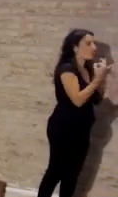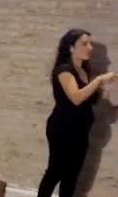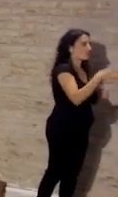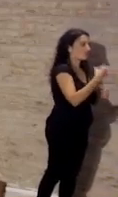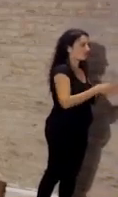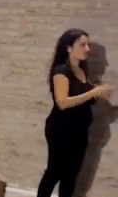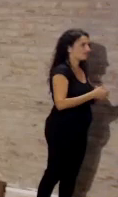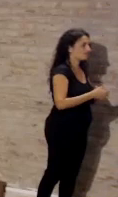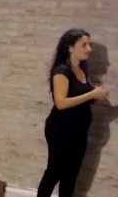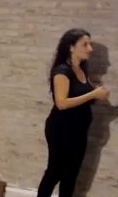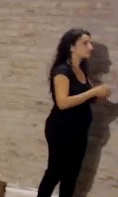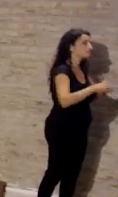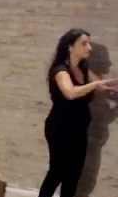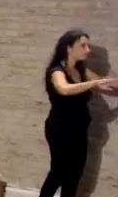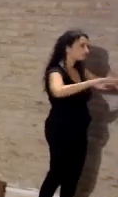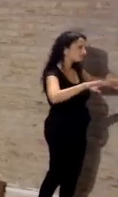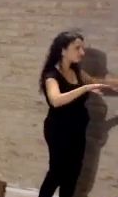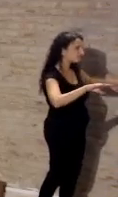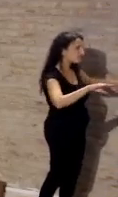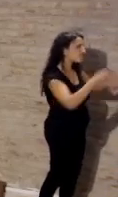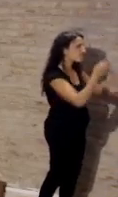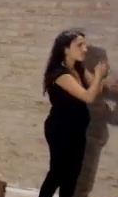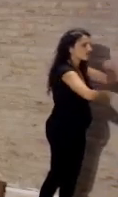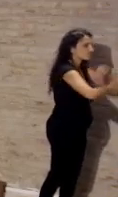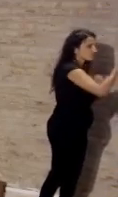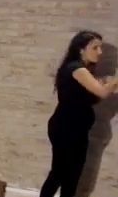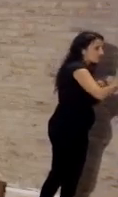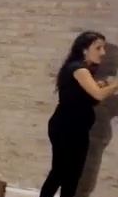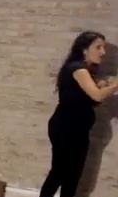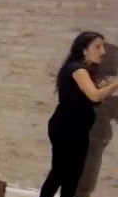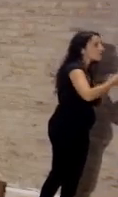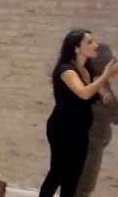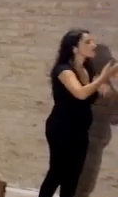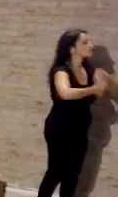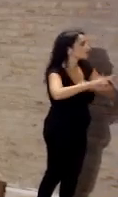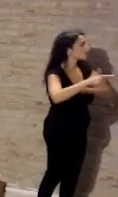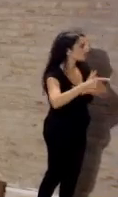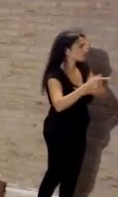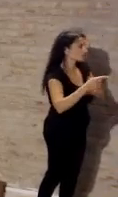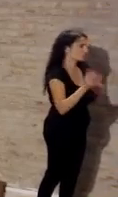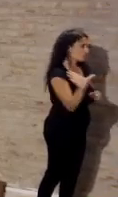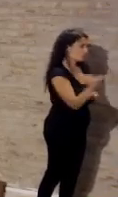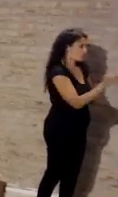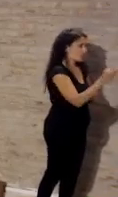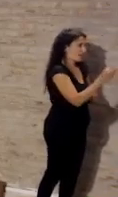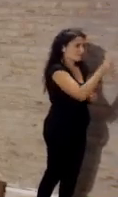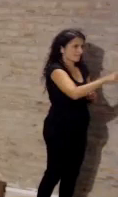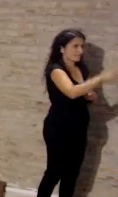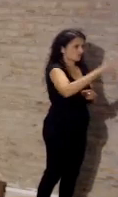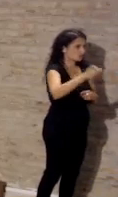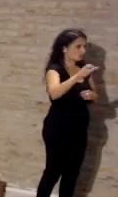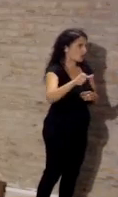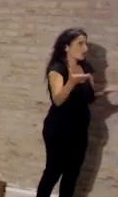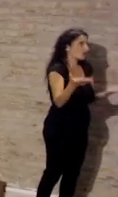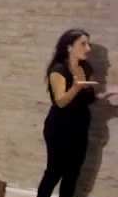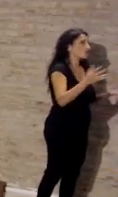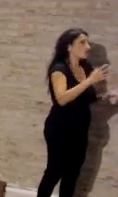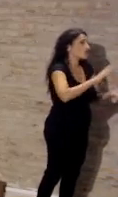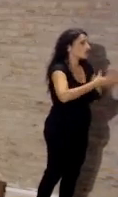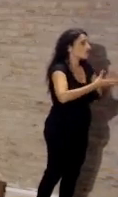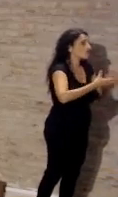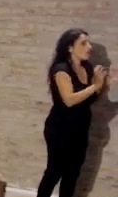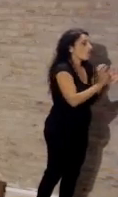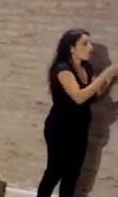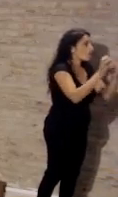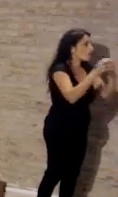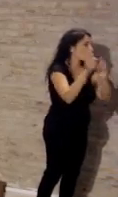personas por con discapacidad por un lado y a las demás personas Por el otro porque todas somos personas que vamos a vamos a ocupar distintos grupos